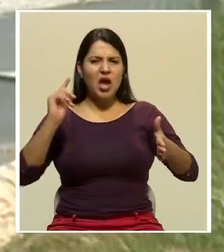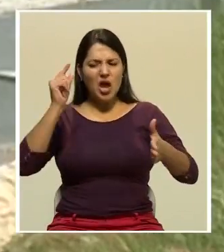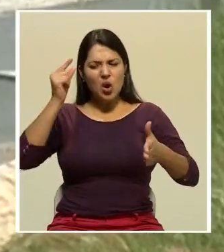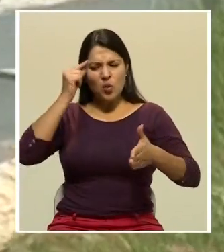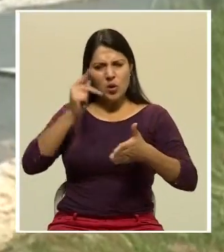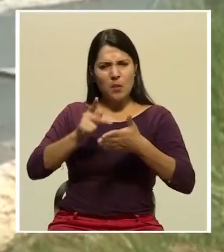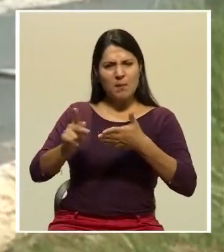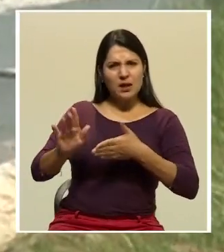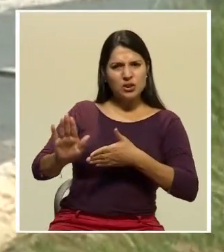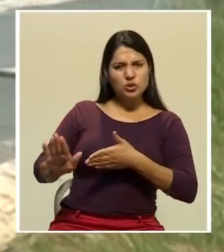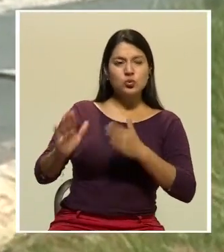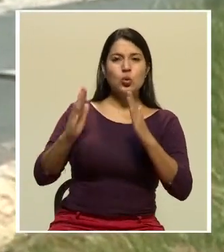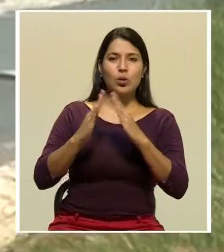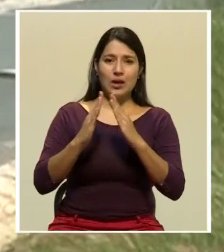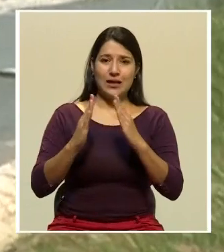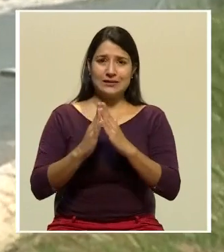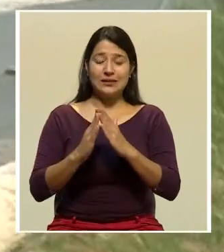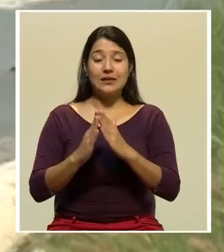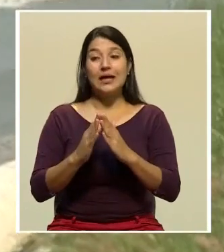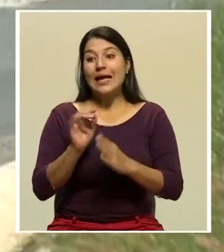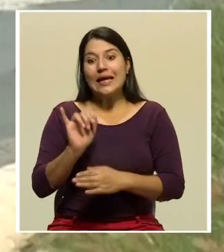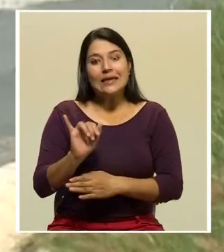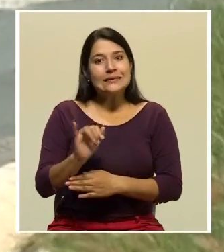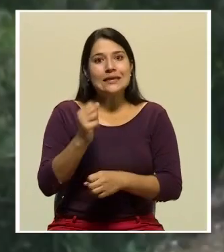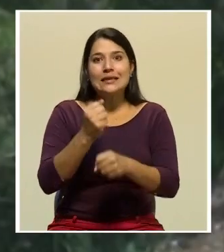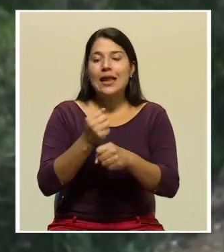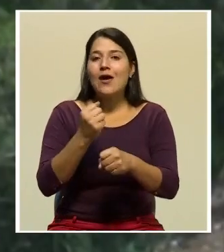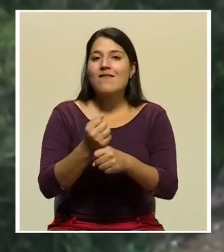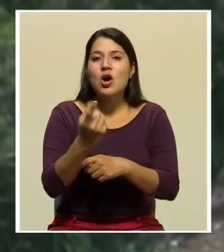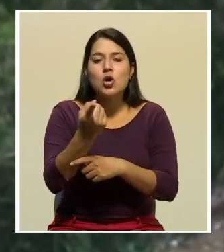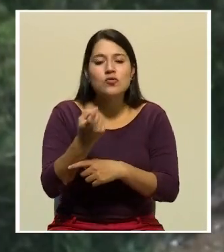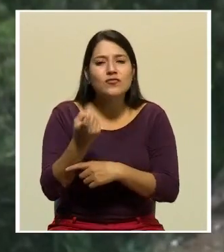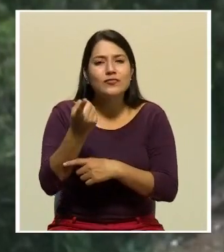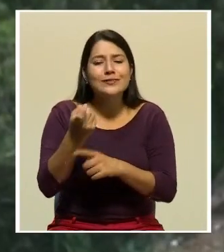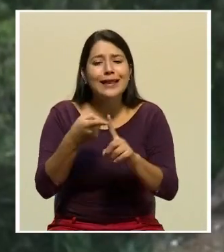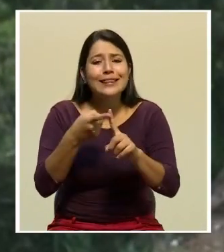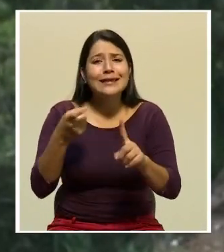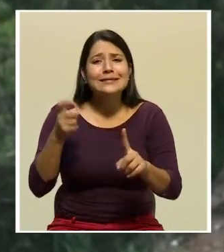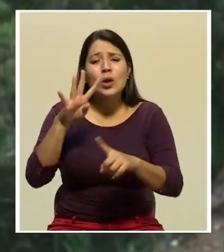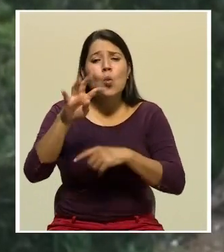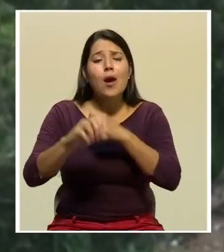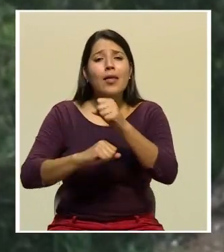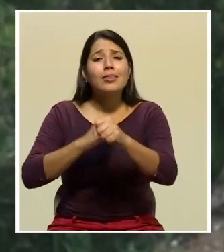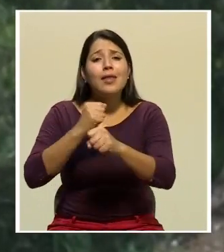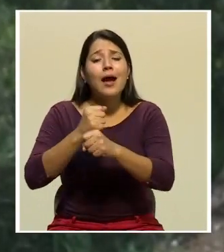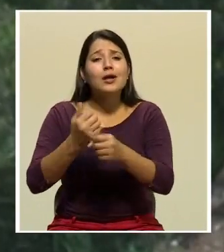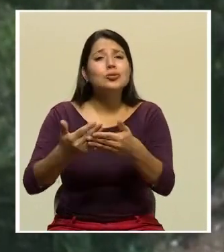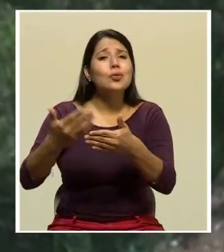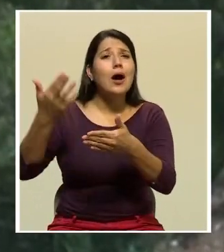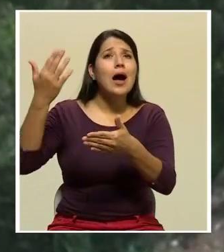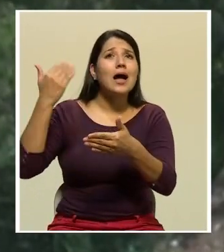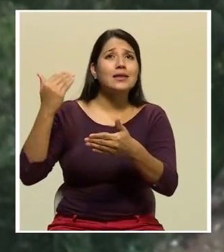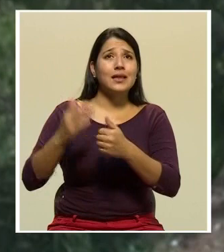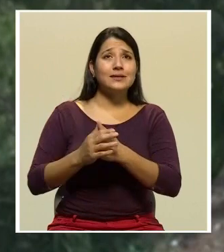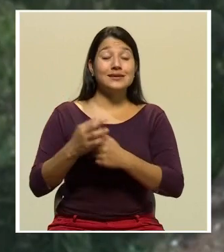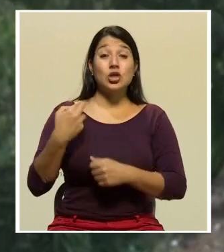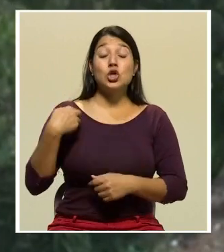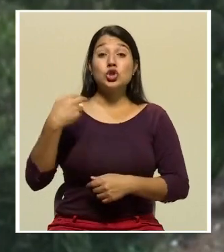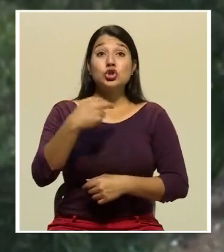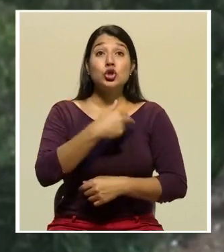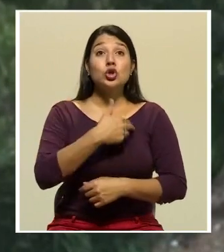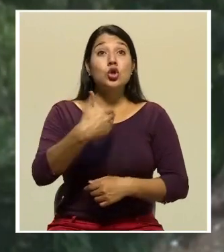estaba pendiente hace 4 décadas. Tuvimos ya la oportunidad no solo de